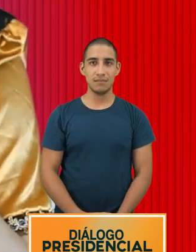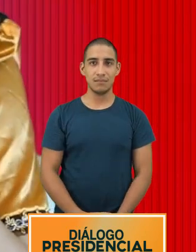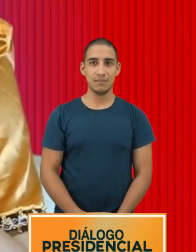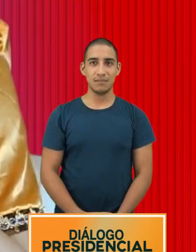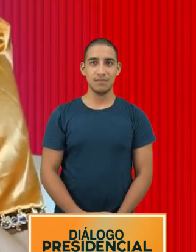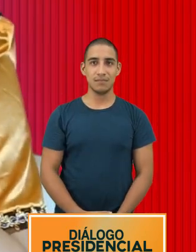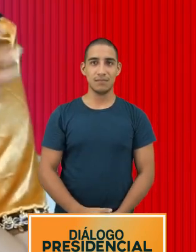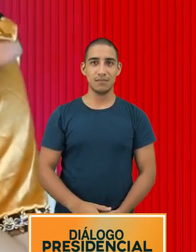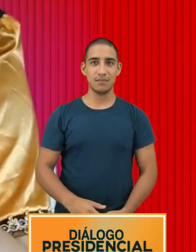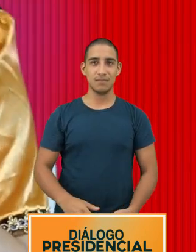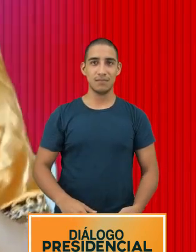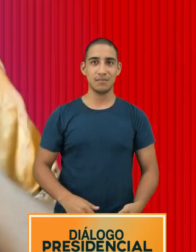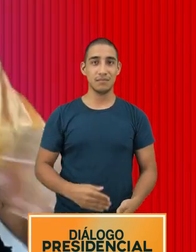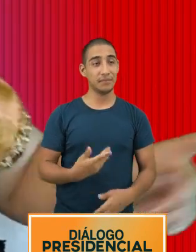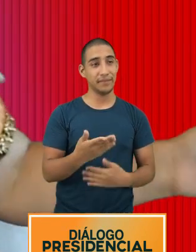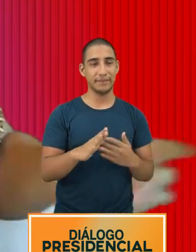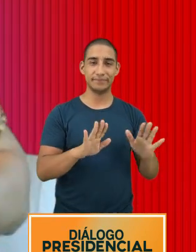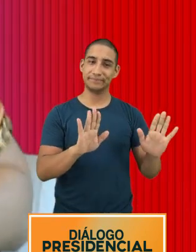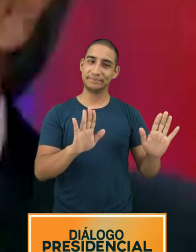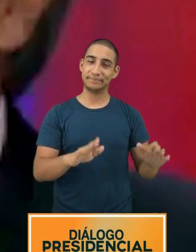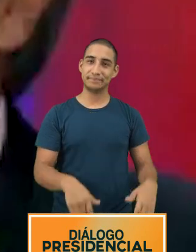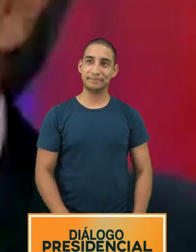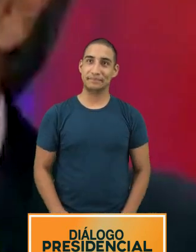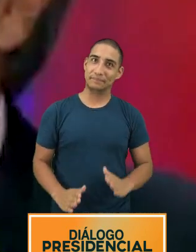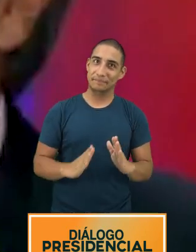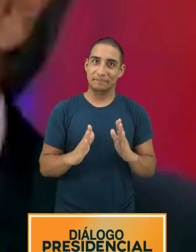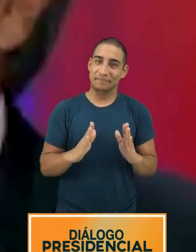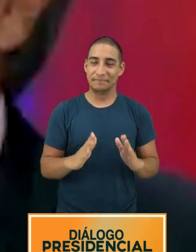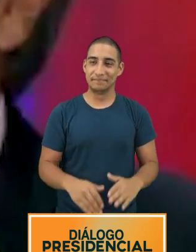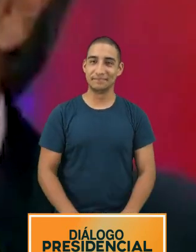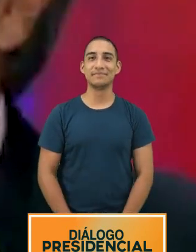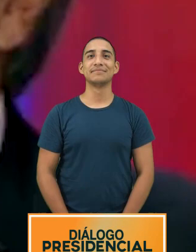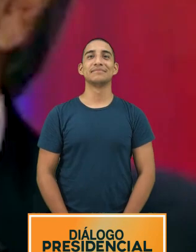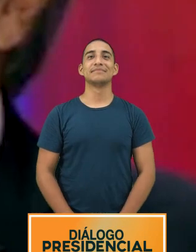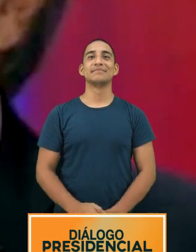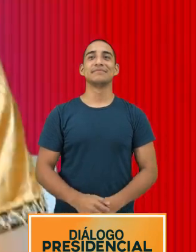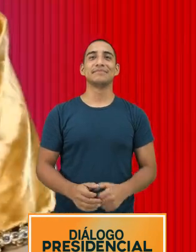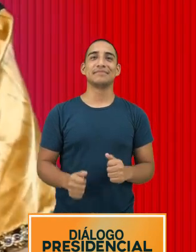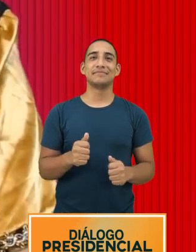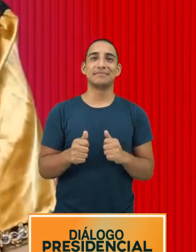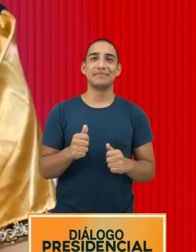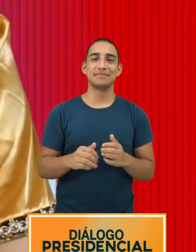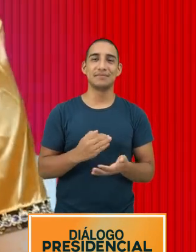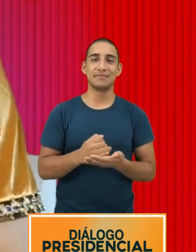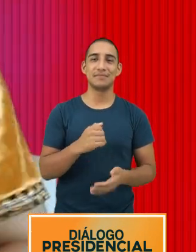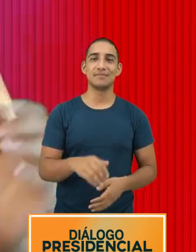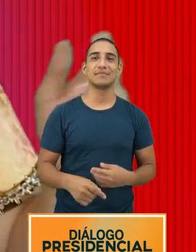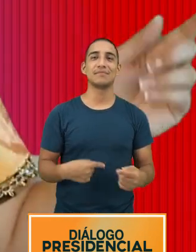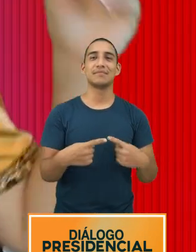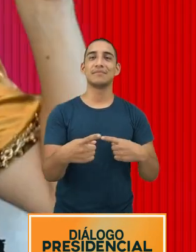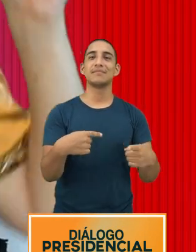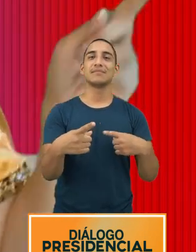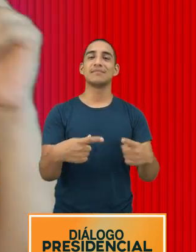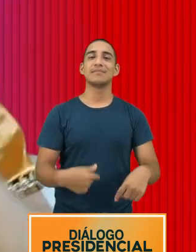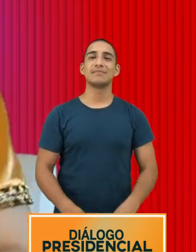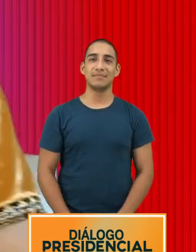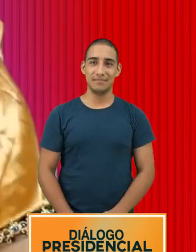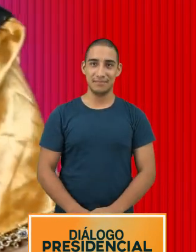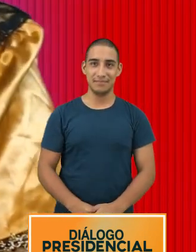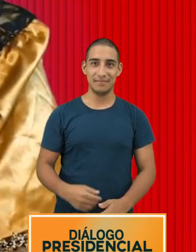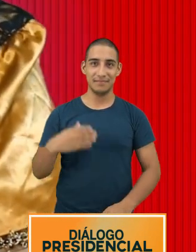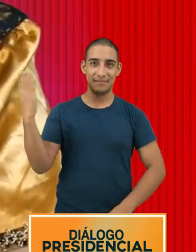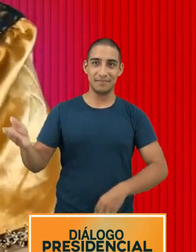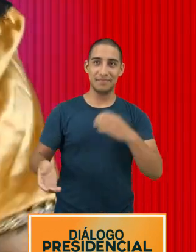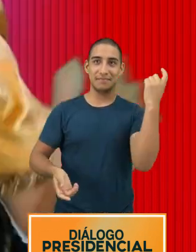aquí continuismo Perdóneme que lo veo nervioso tranquilo vamos a trabajar juntos vamos a trabajar juntos en el